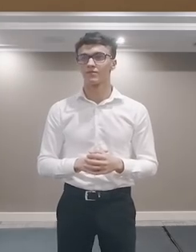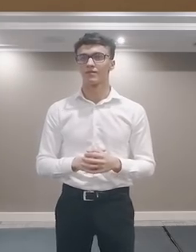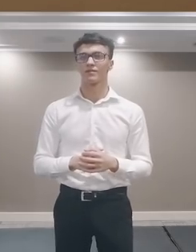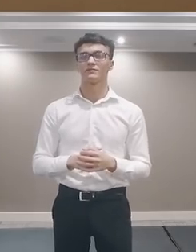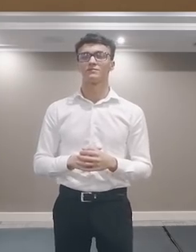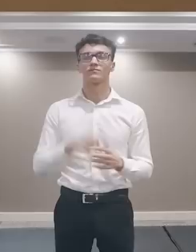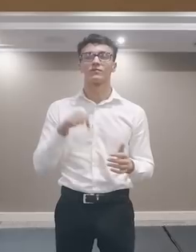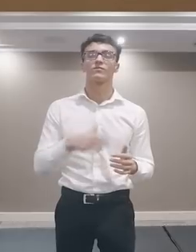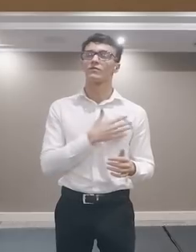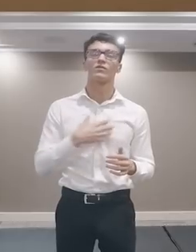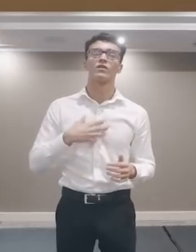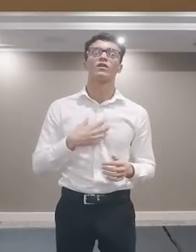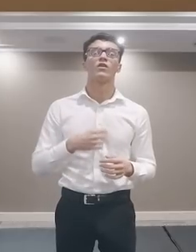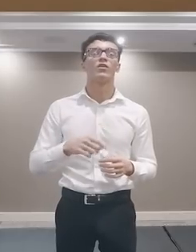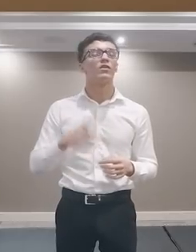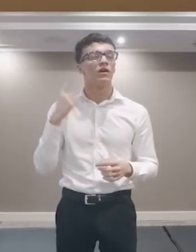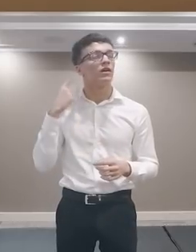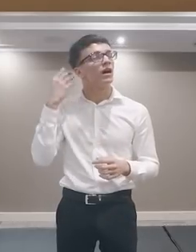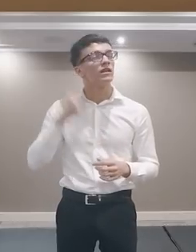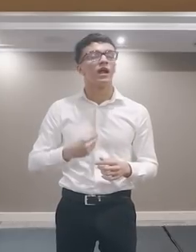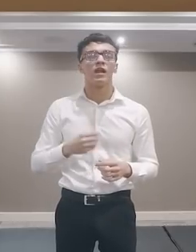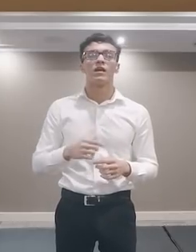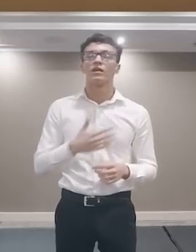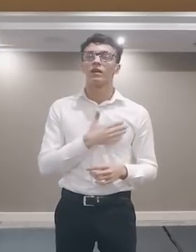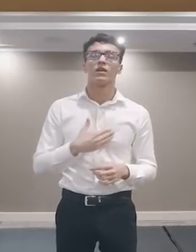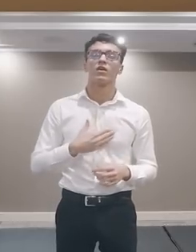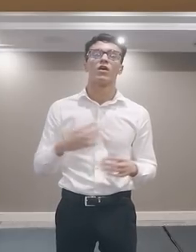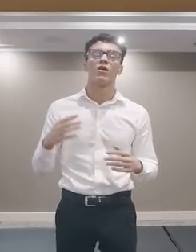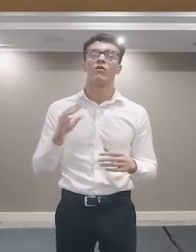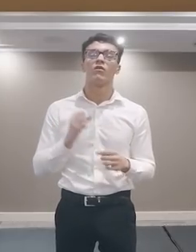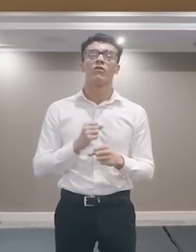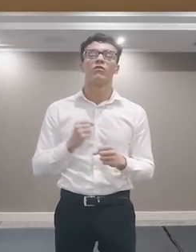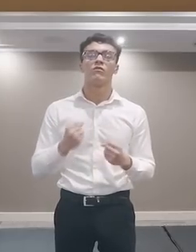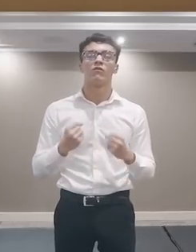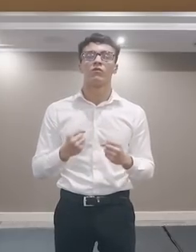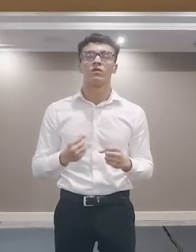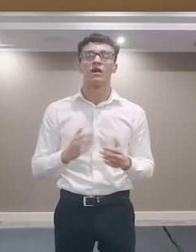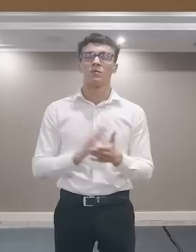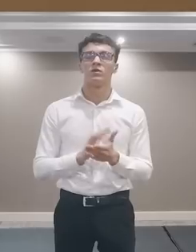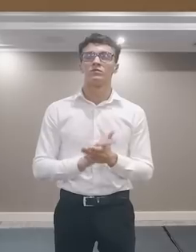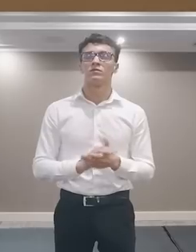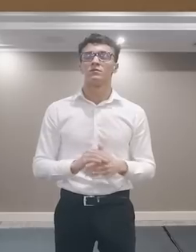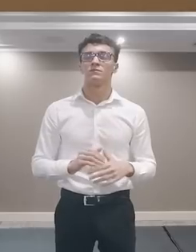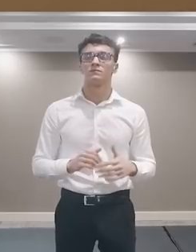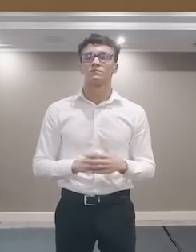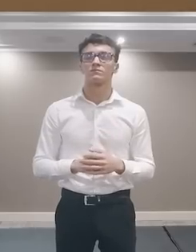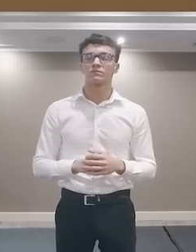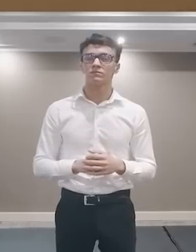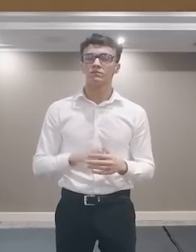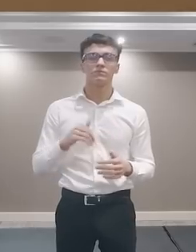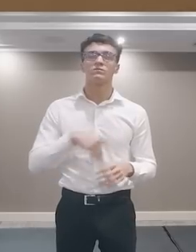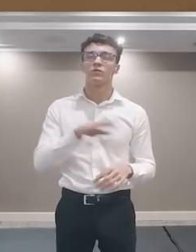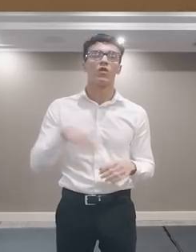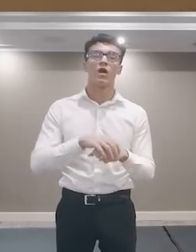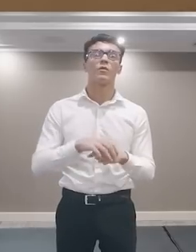con un fuerte aplauso porque siempre decimos una cosa y al final es que no todos vuestros amigos acabarán siendo vuestros socios del